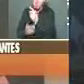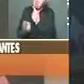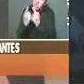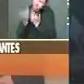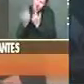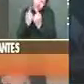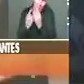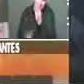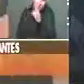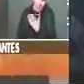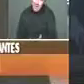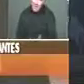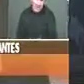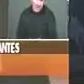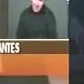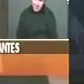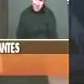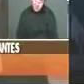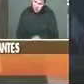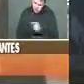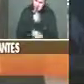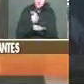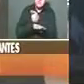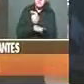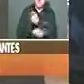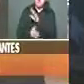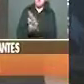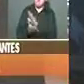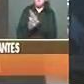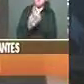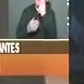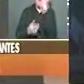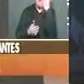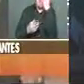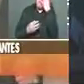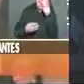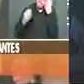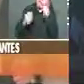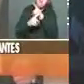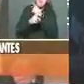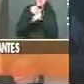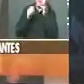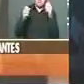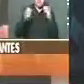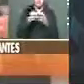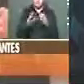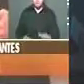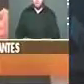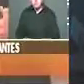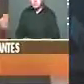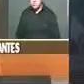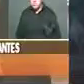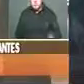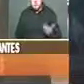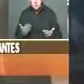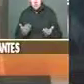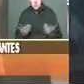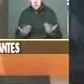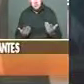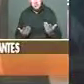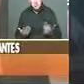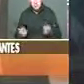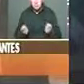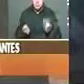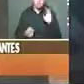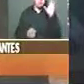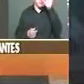Al-Qaeda, y les estén dando impunidad y estén buscando a ver para que dejen de poner bombas, posibilidades de llegar a administrar